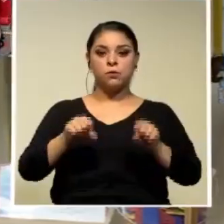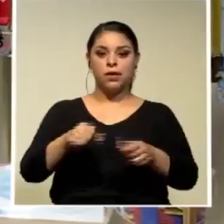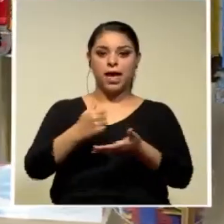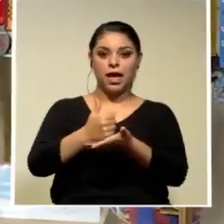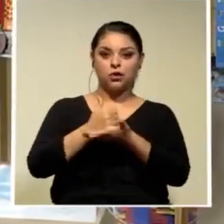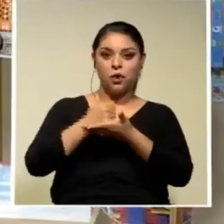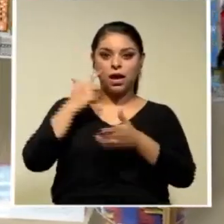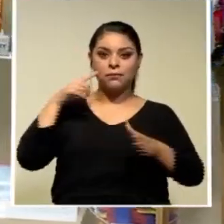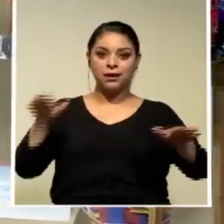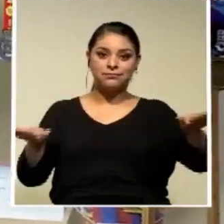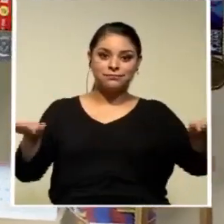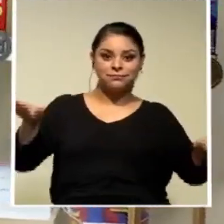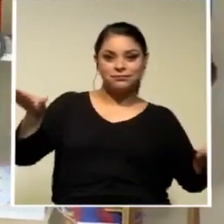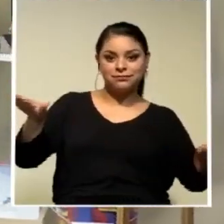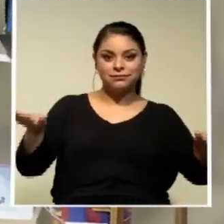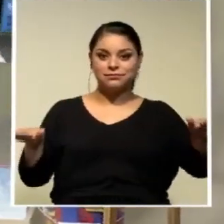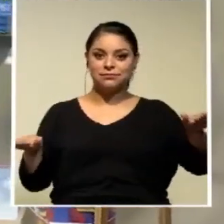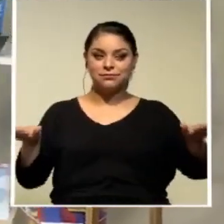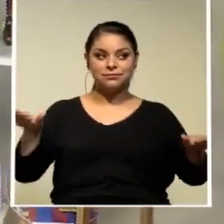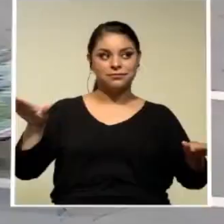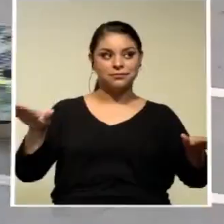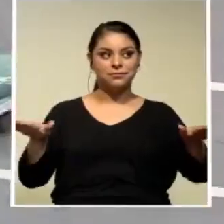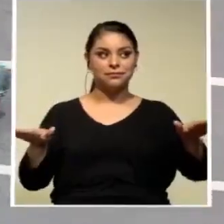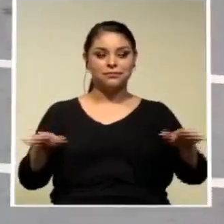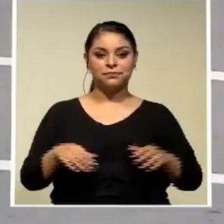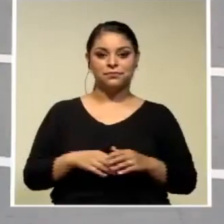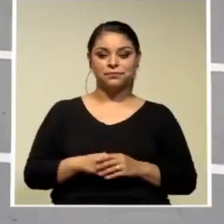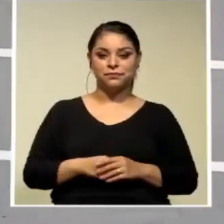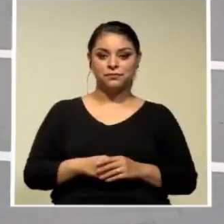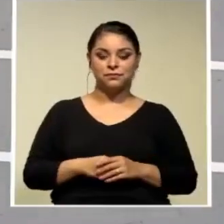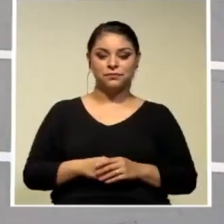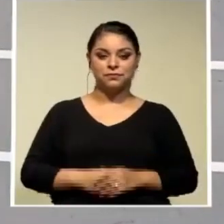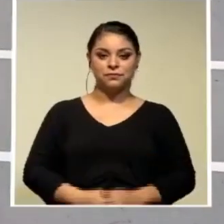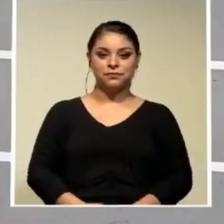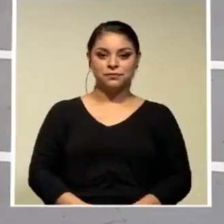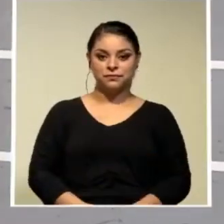Ok. Mis brazos nos pueden servir para